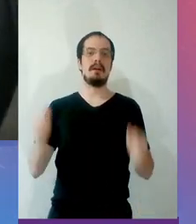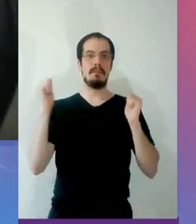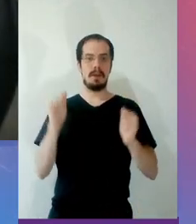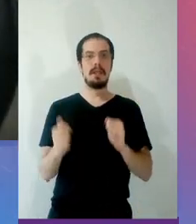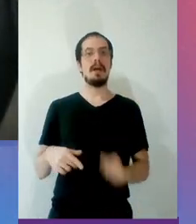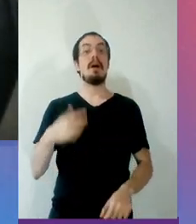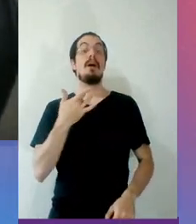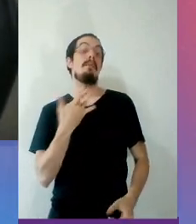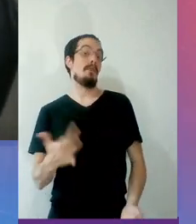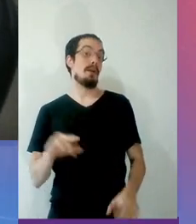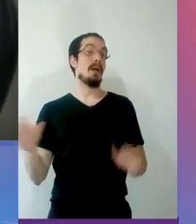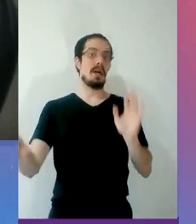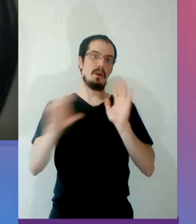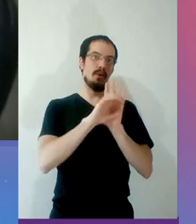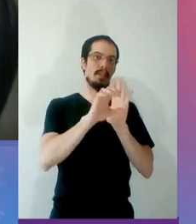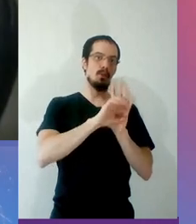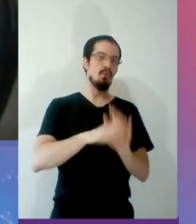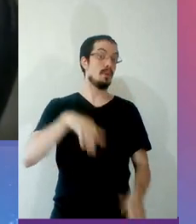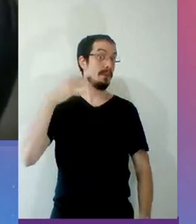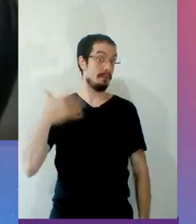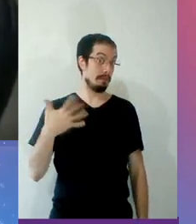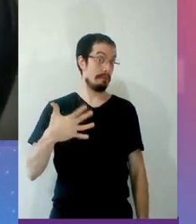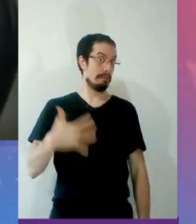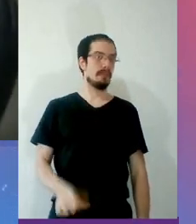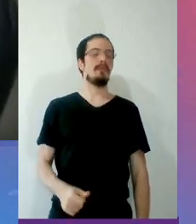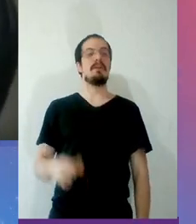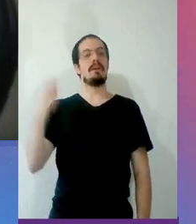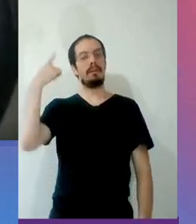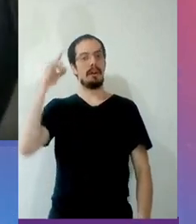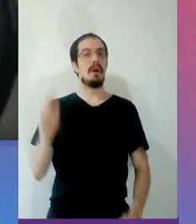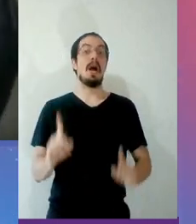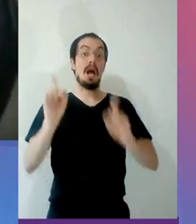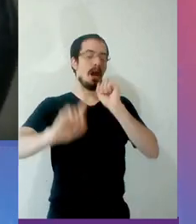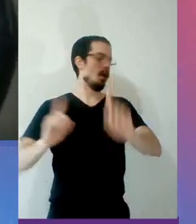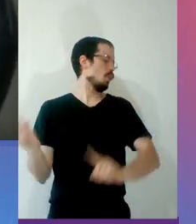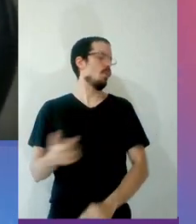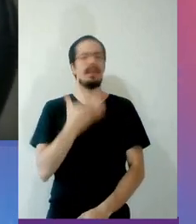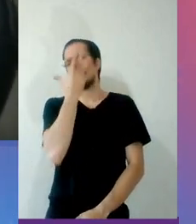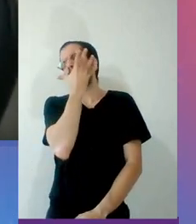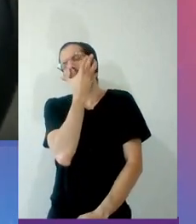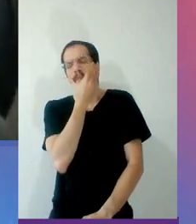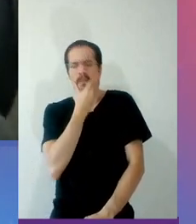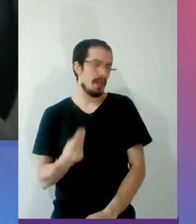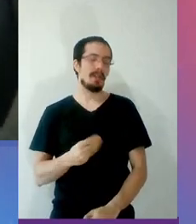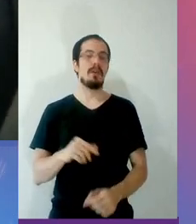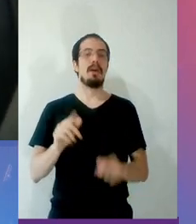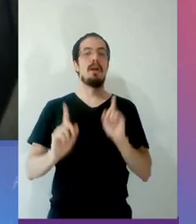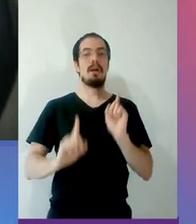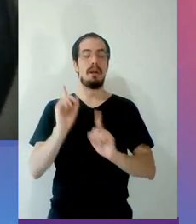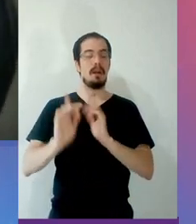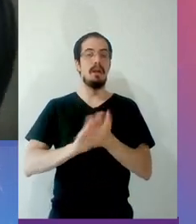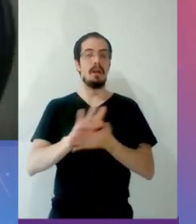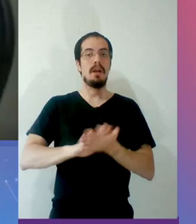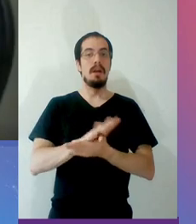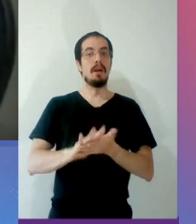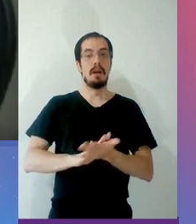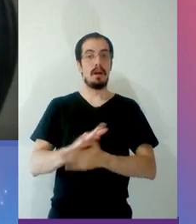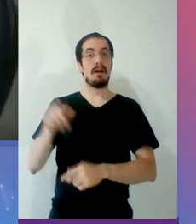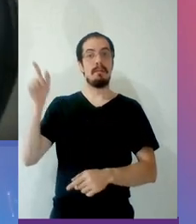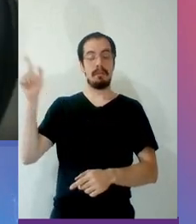que son hermosísimas en países que tú ves que se mueren los niños a pasto, las mujeres a